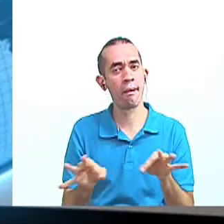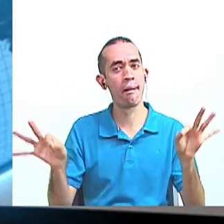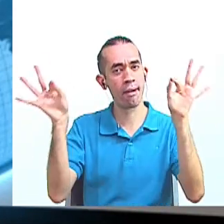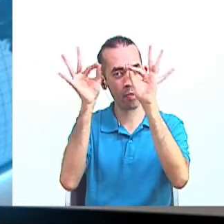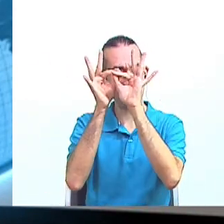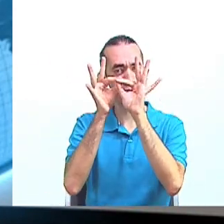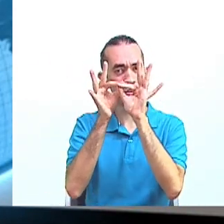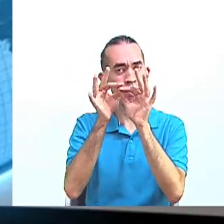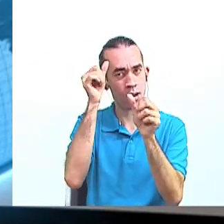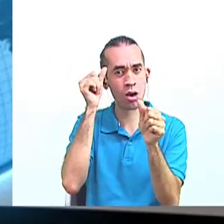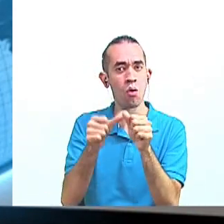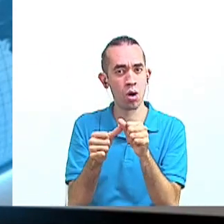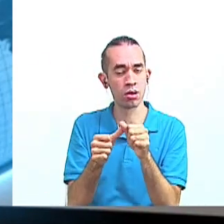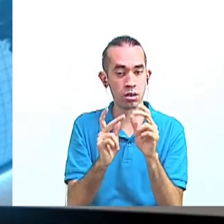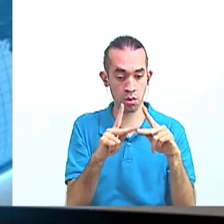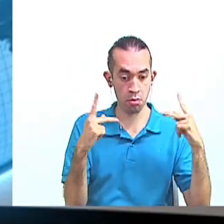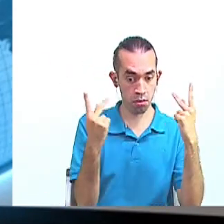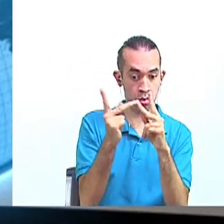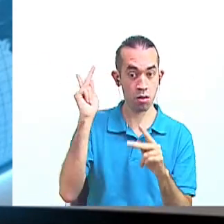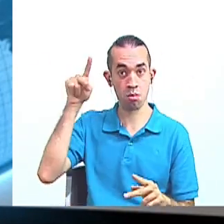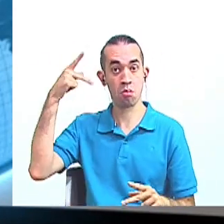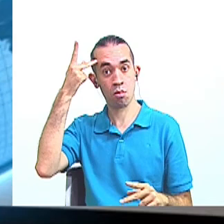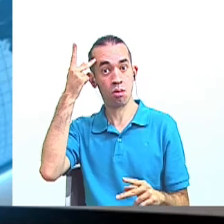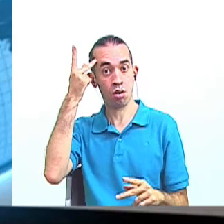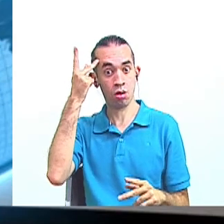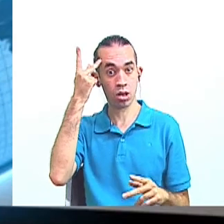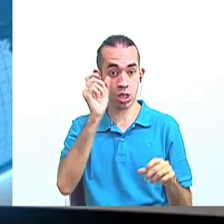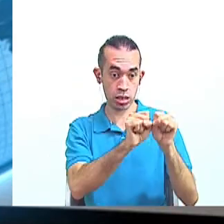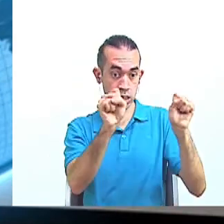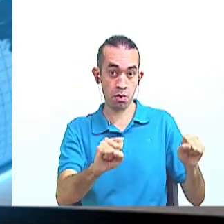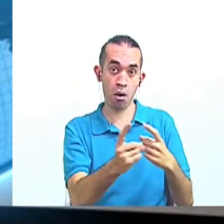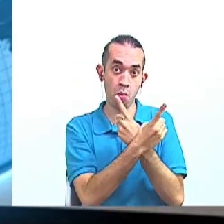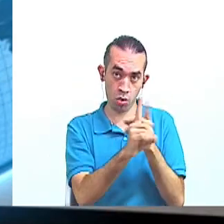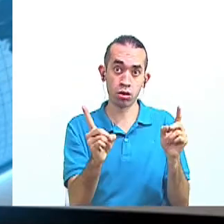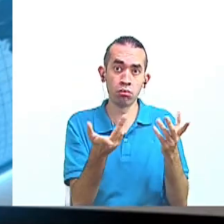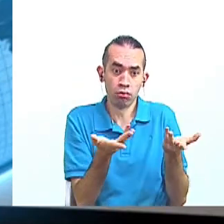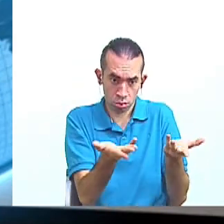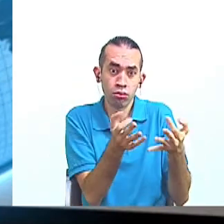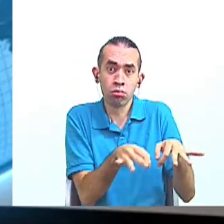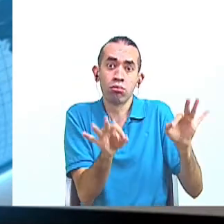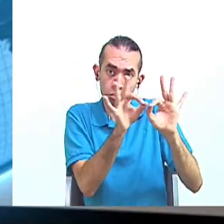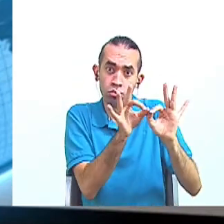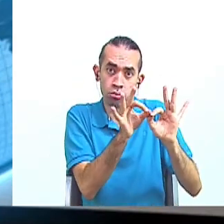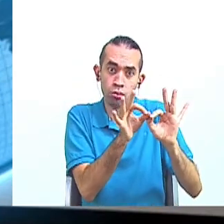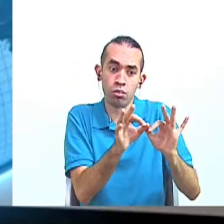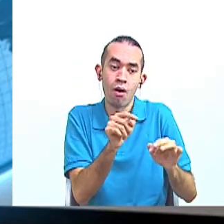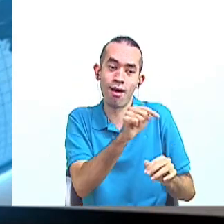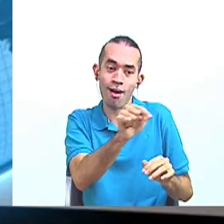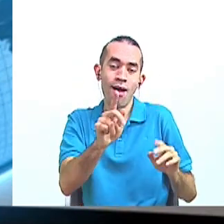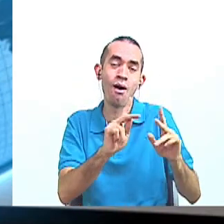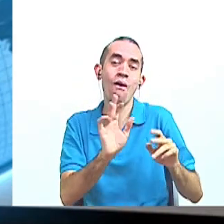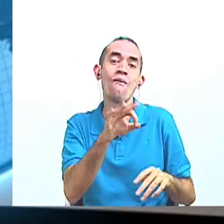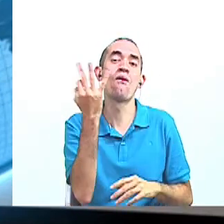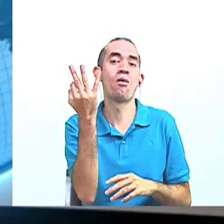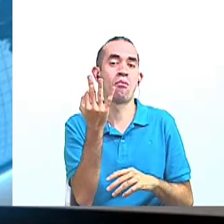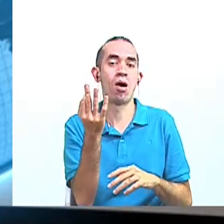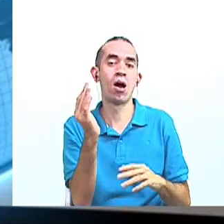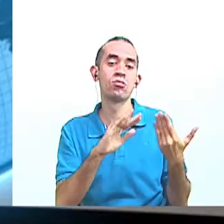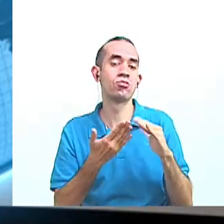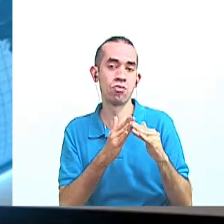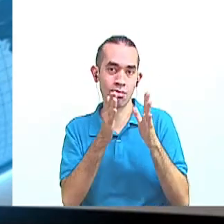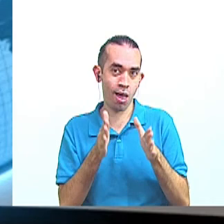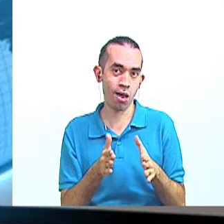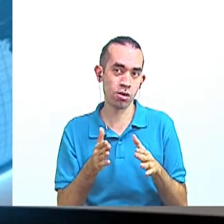la importancia de los partidos políticos dentro de los sistemas democráticos. Esos son los mecanismos que los ciudadanos tienen